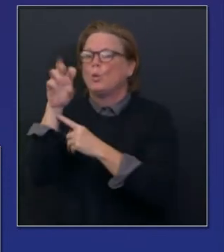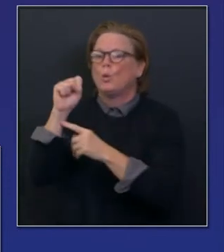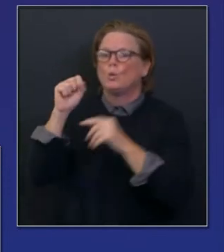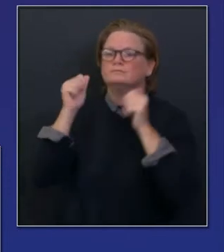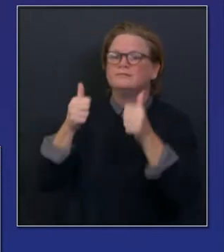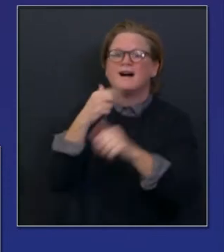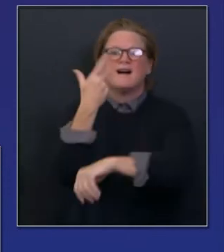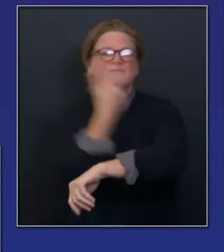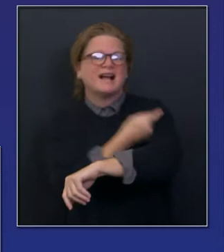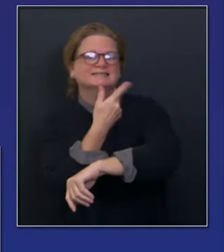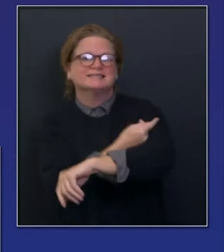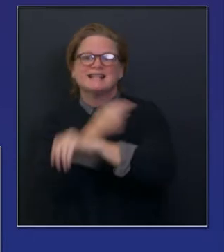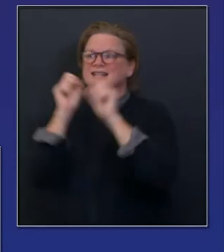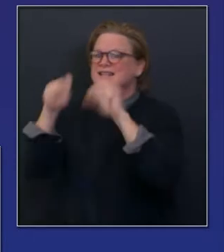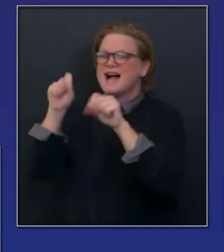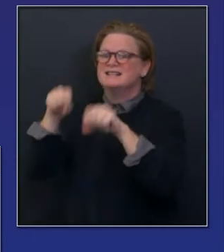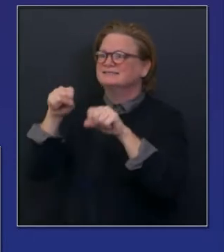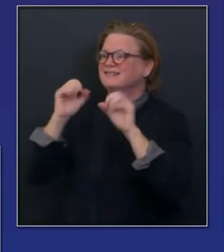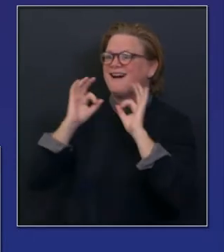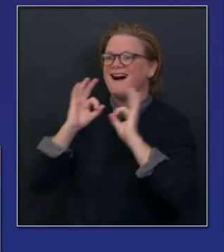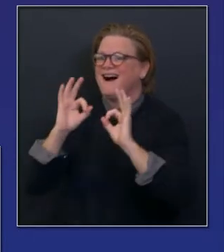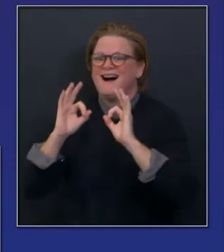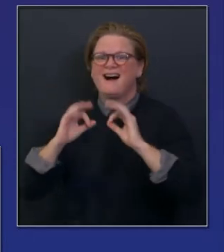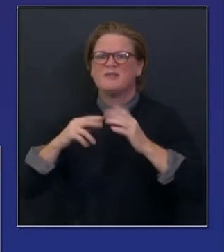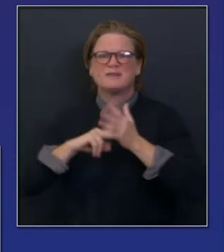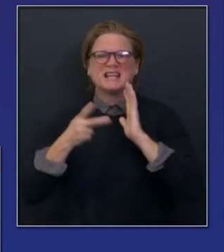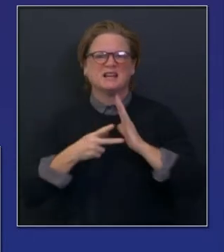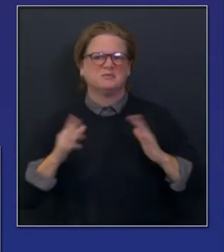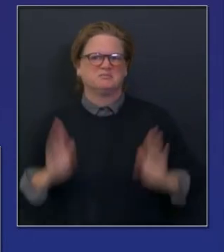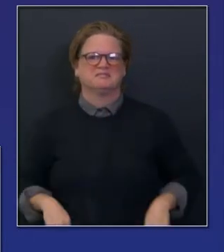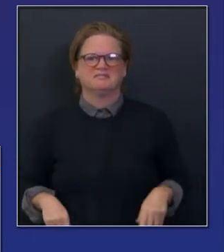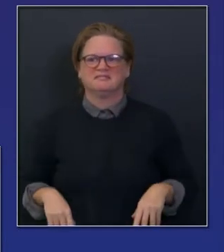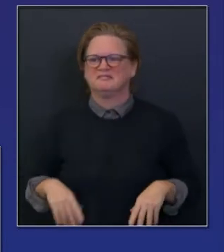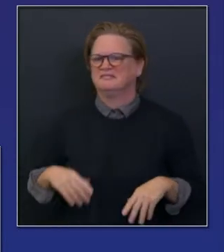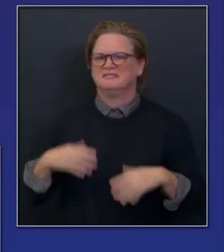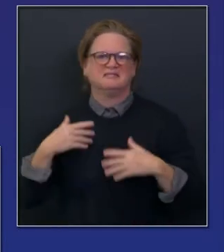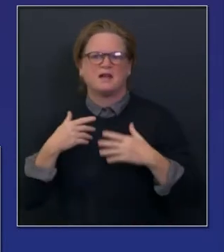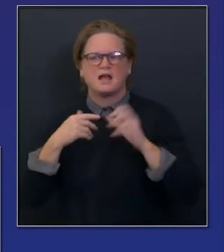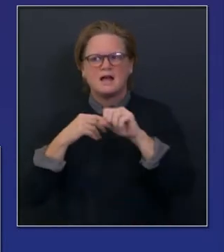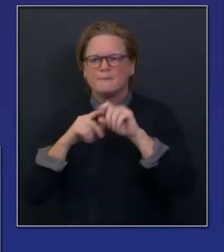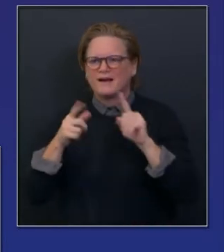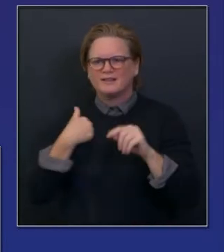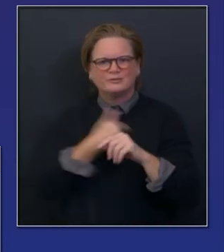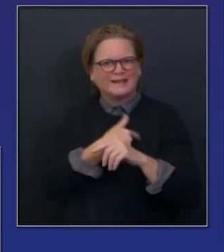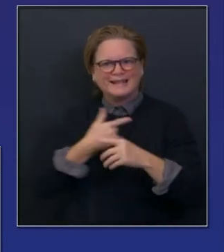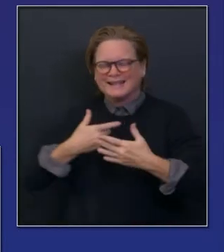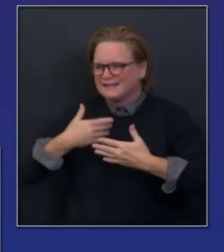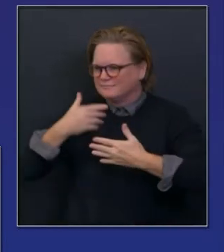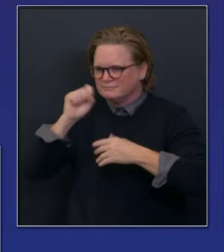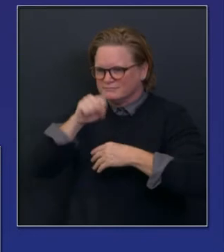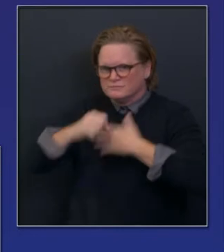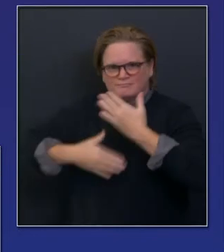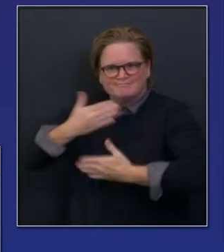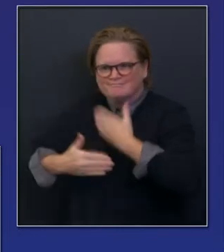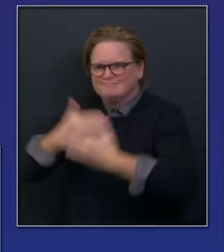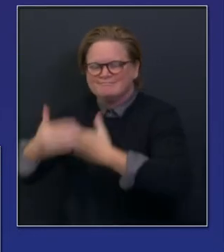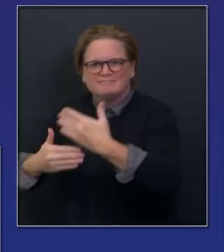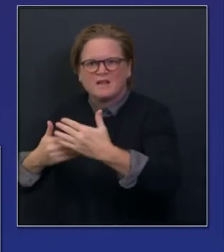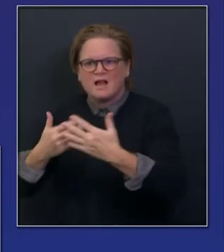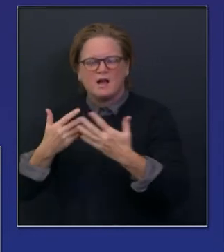con las vacunas y 393,000 dosis adicionales y que esto está realmente comenzando